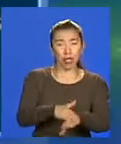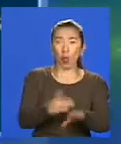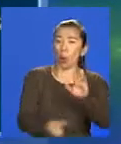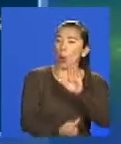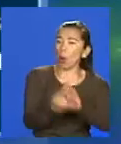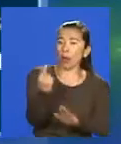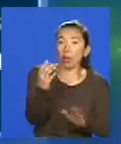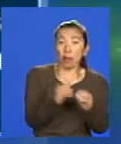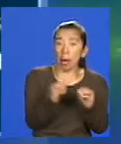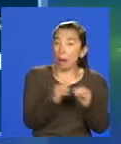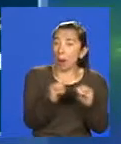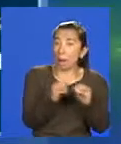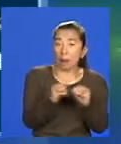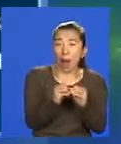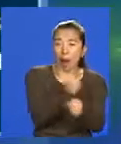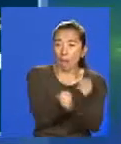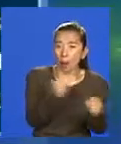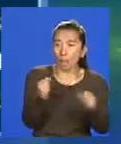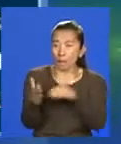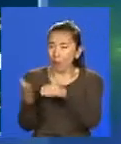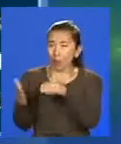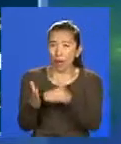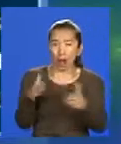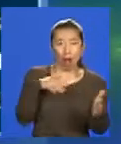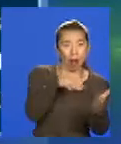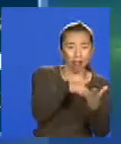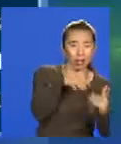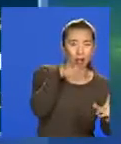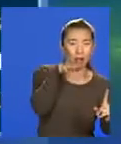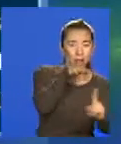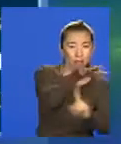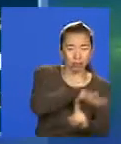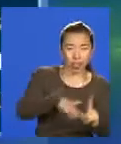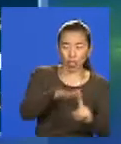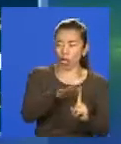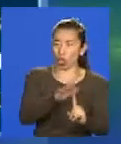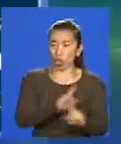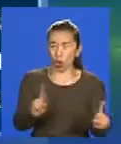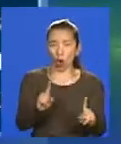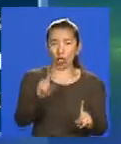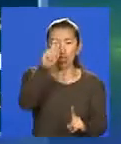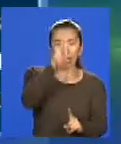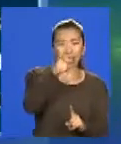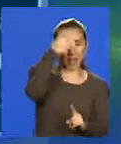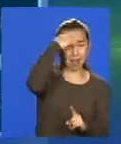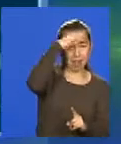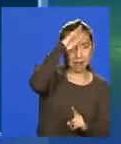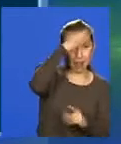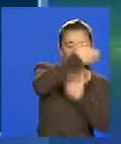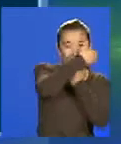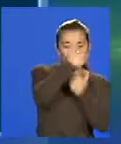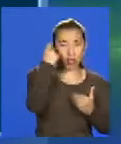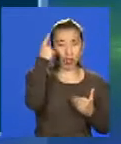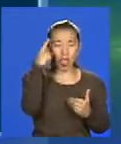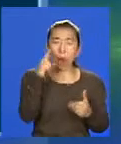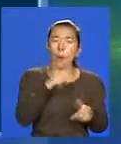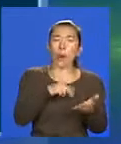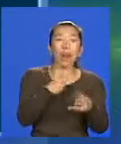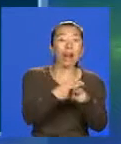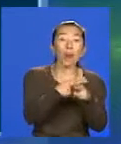atentados que afectan a la población civil y al medio ambiente y reitera su llamado a las partes en La Habana a acordar lo más pronto posible